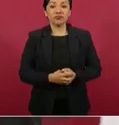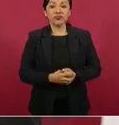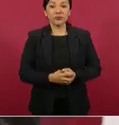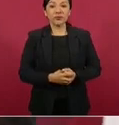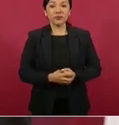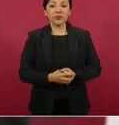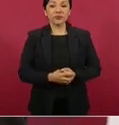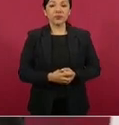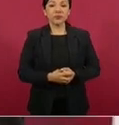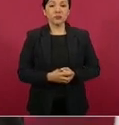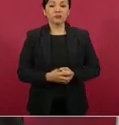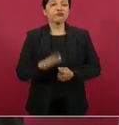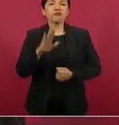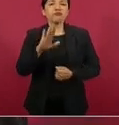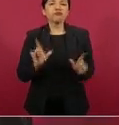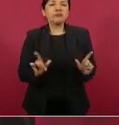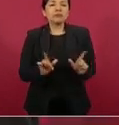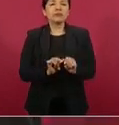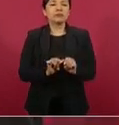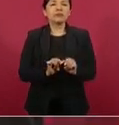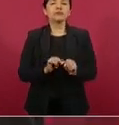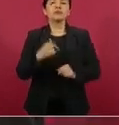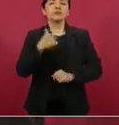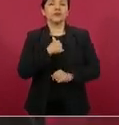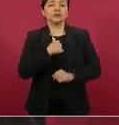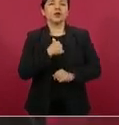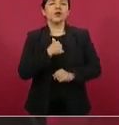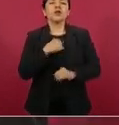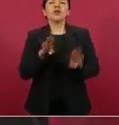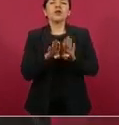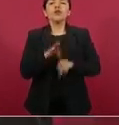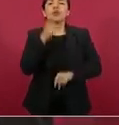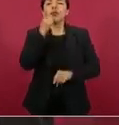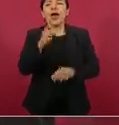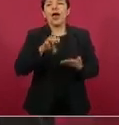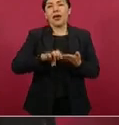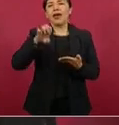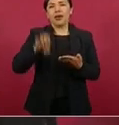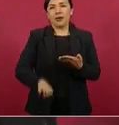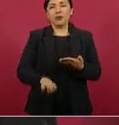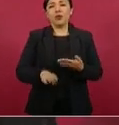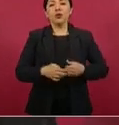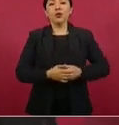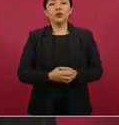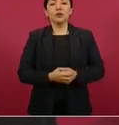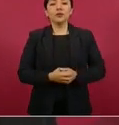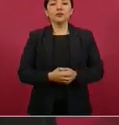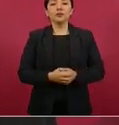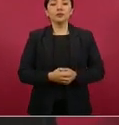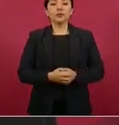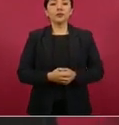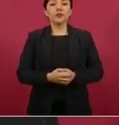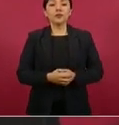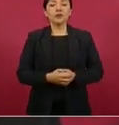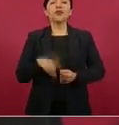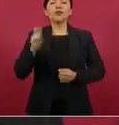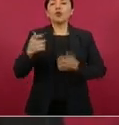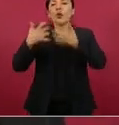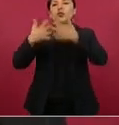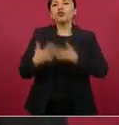Nada más les voy a poner el ejemplo de las